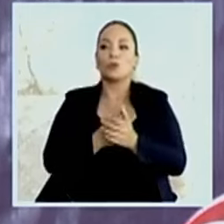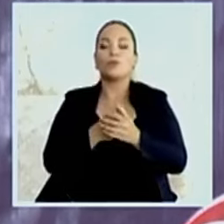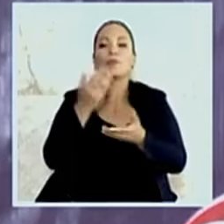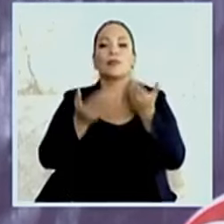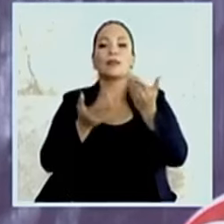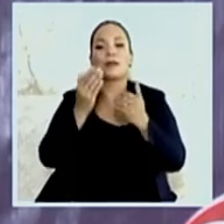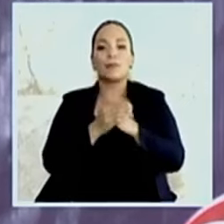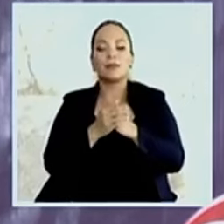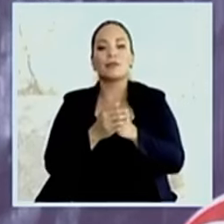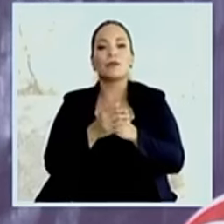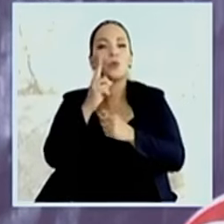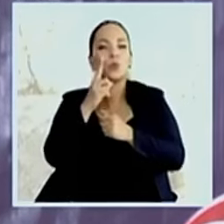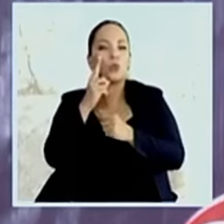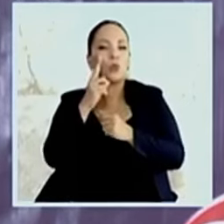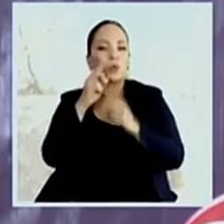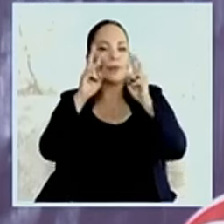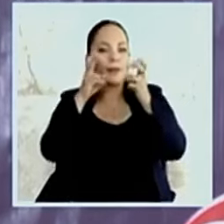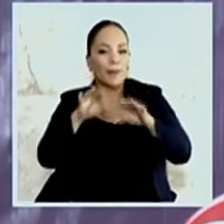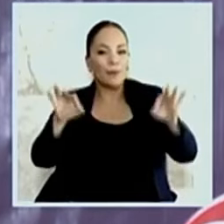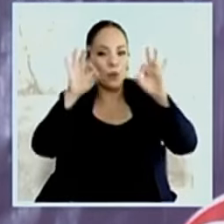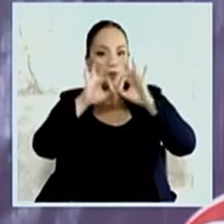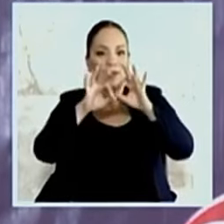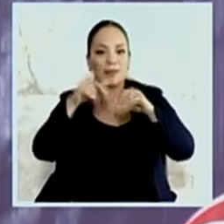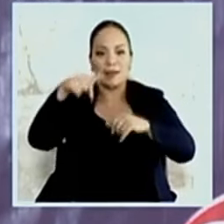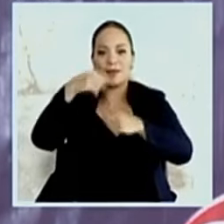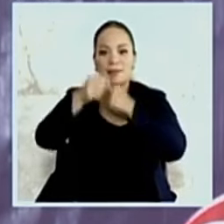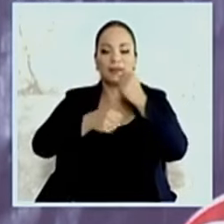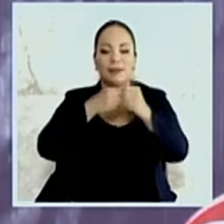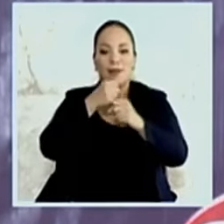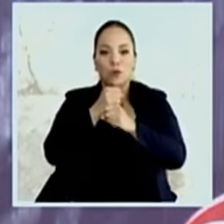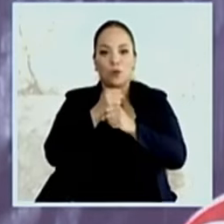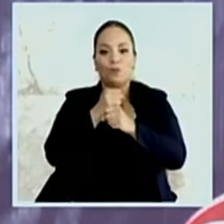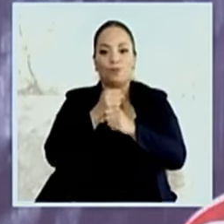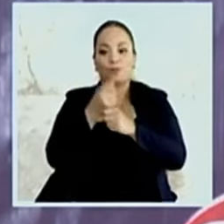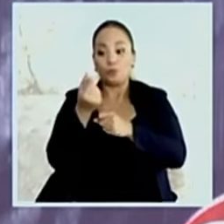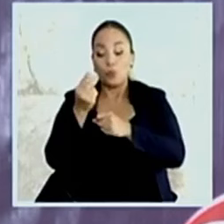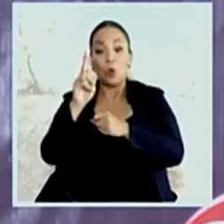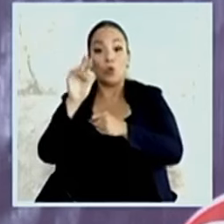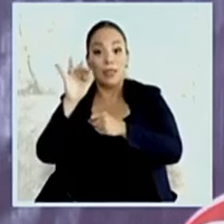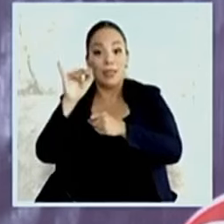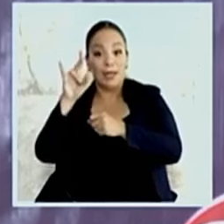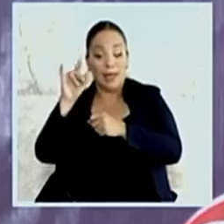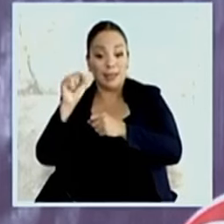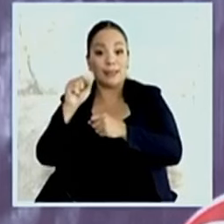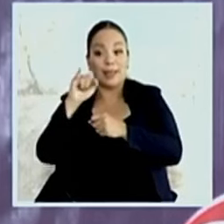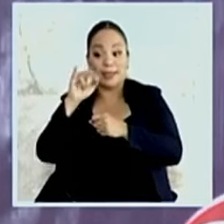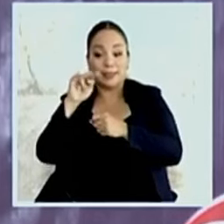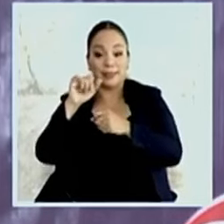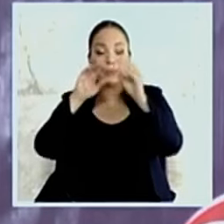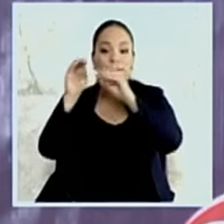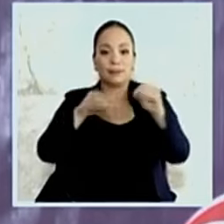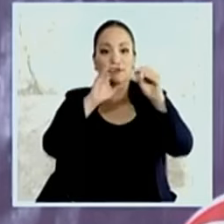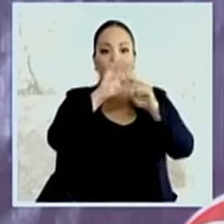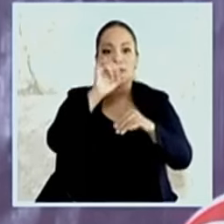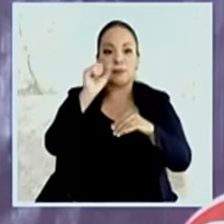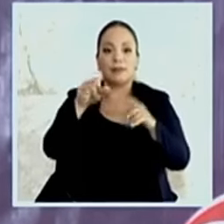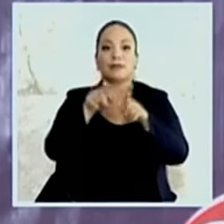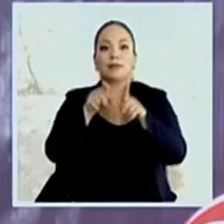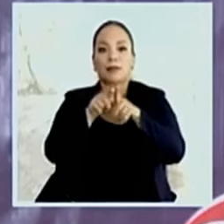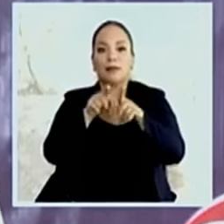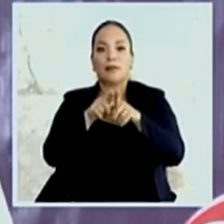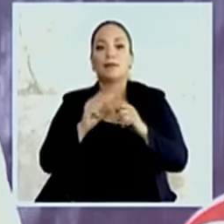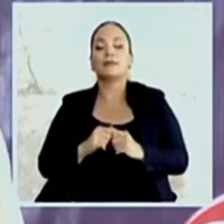mucho más oportuna y mucho más ágil para que ustedes se sanen mejor. Yo creo que ese es un esfuerzo que ha valido la pena. Y tal vez por último,